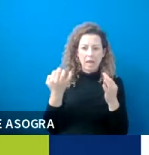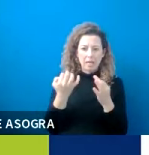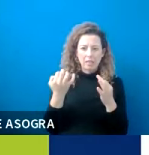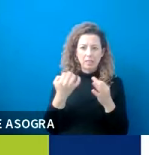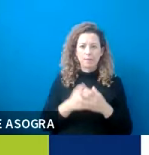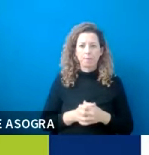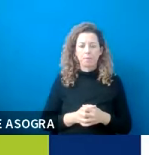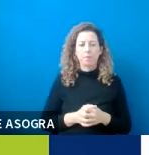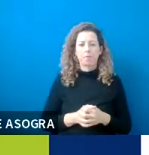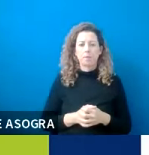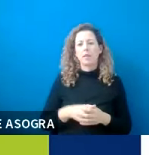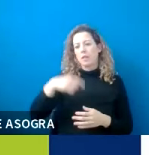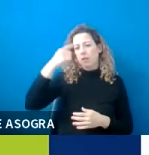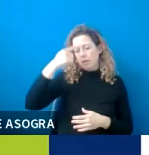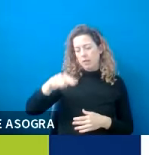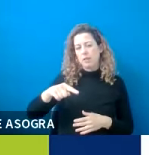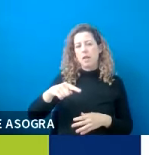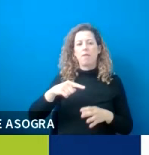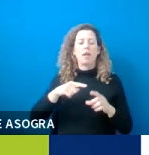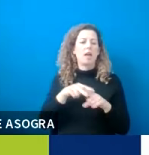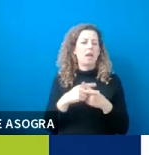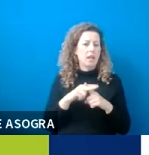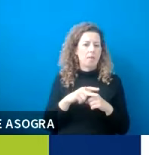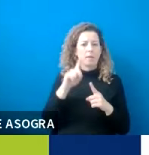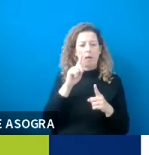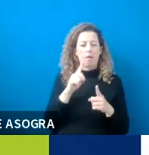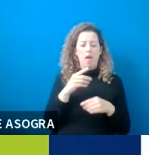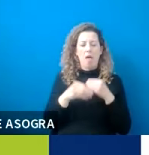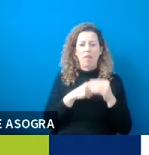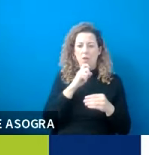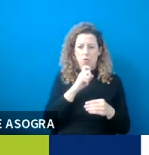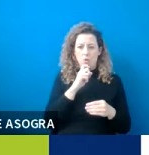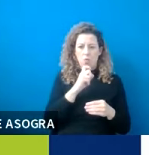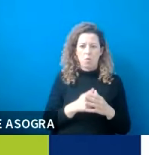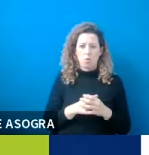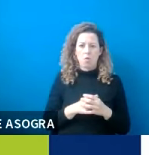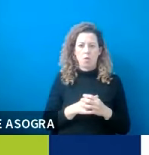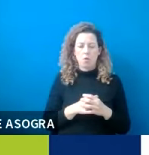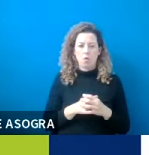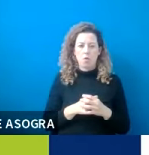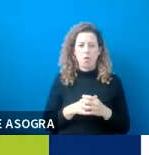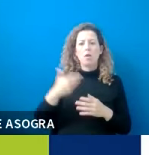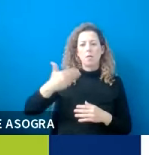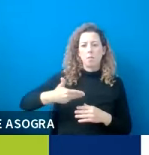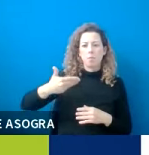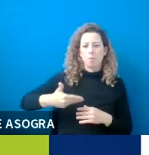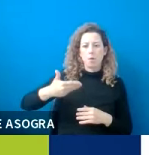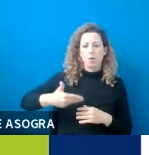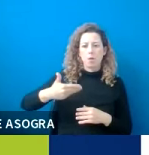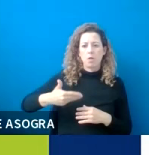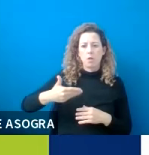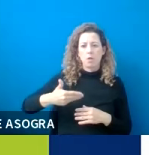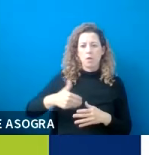niña y sabiendo las herramientas cómo se pueden emplear. Es importante que las familias, nuestro objetivo